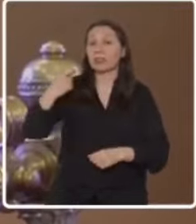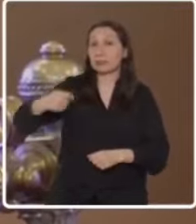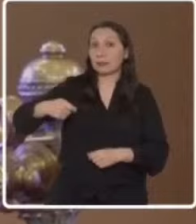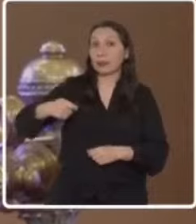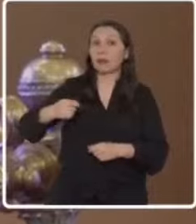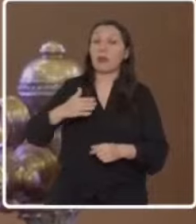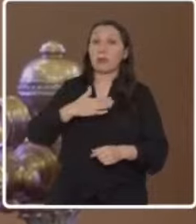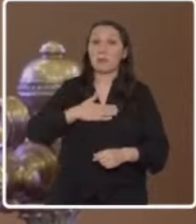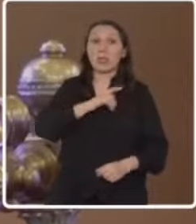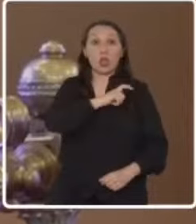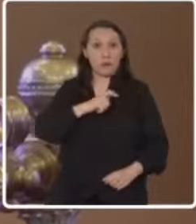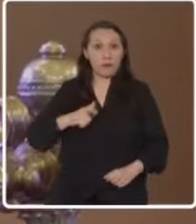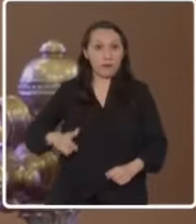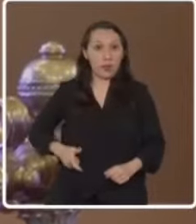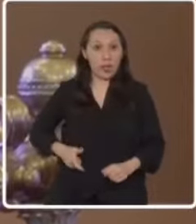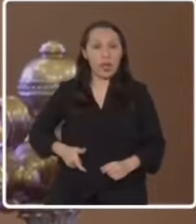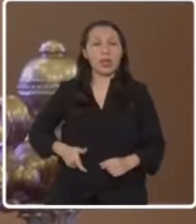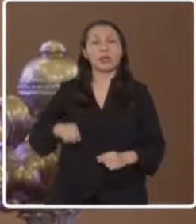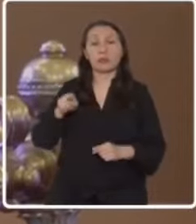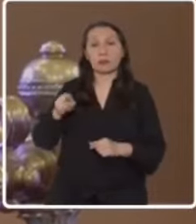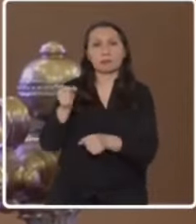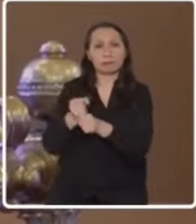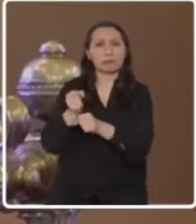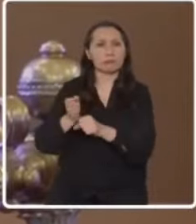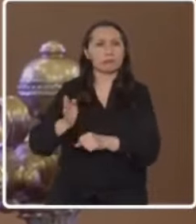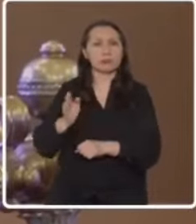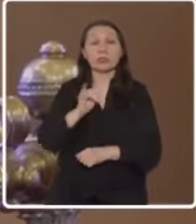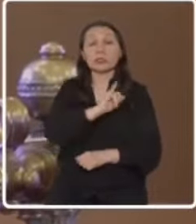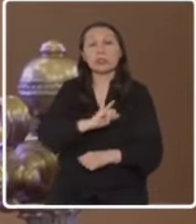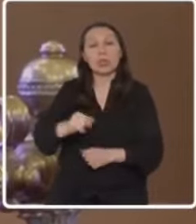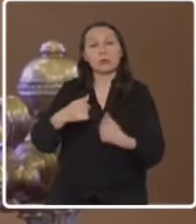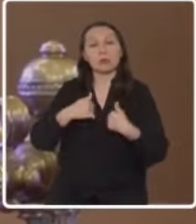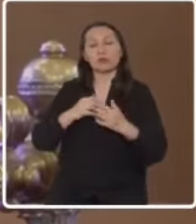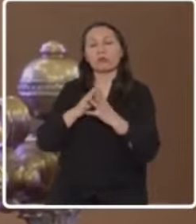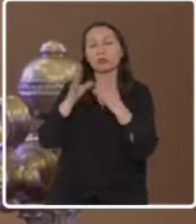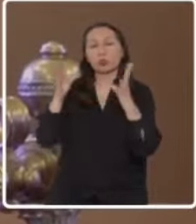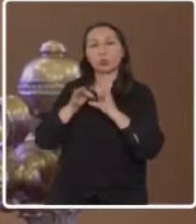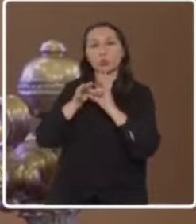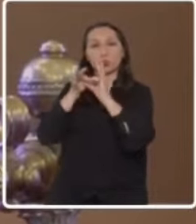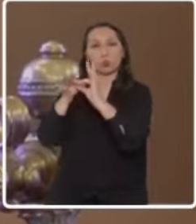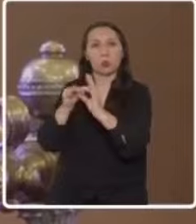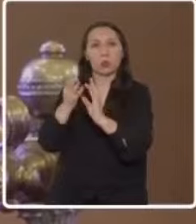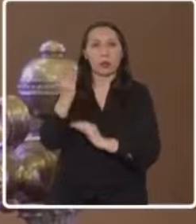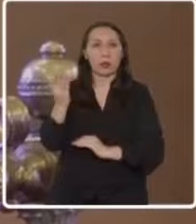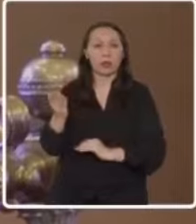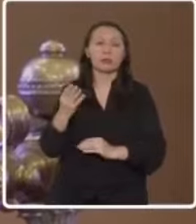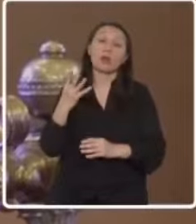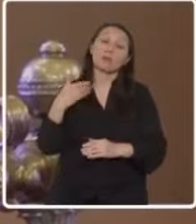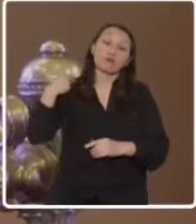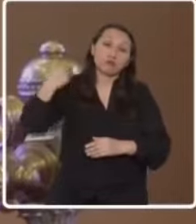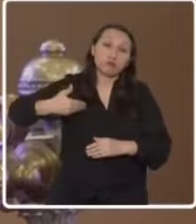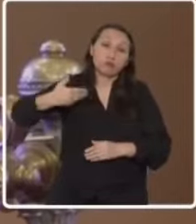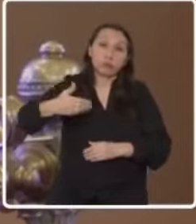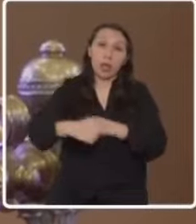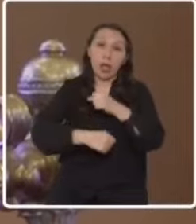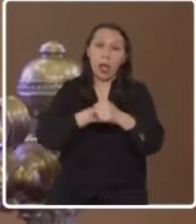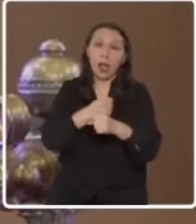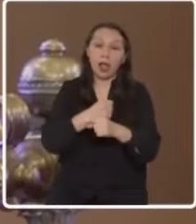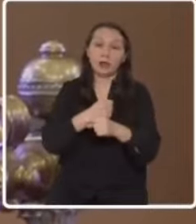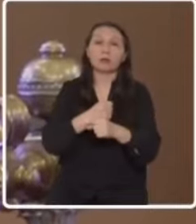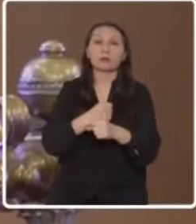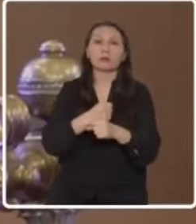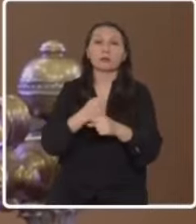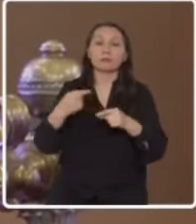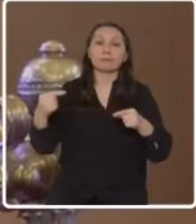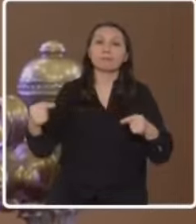senador durante mi gobierno, y por lo cual siempre estaré muy agradecido. Varios años después,